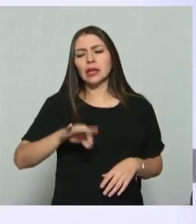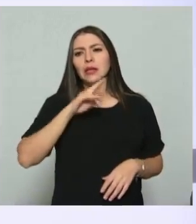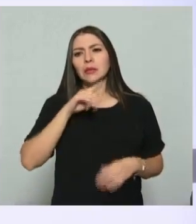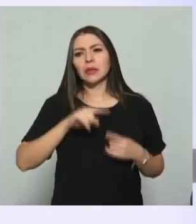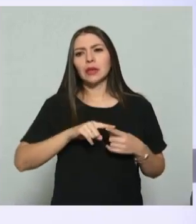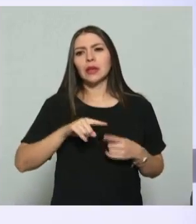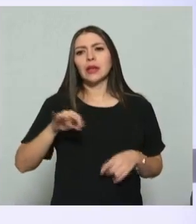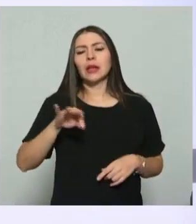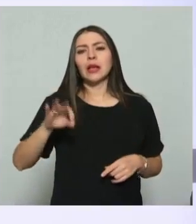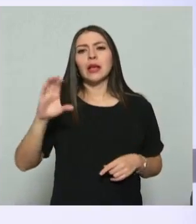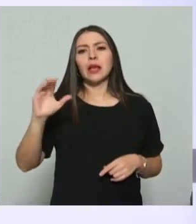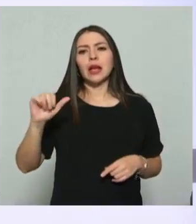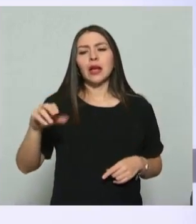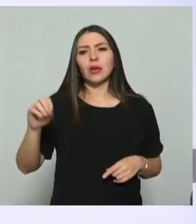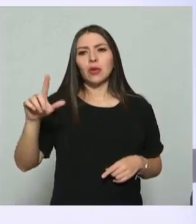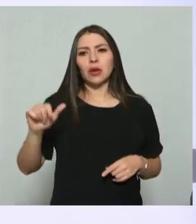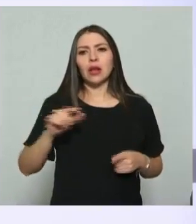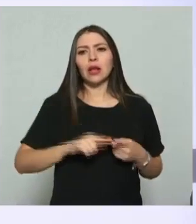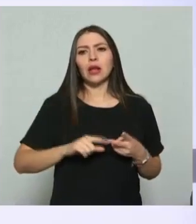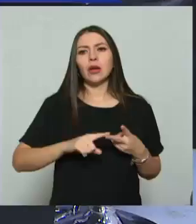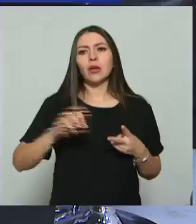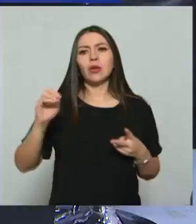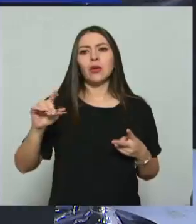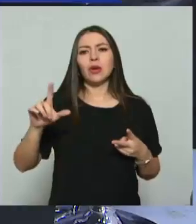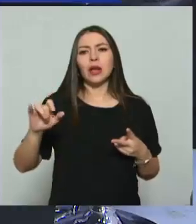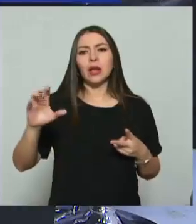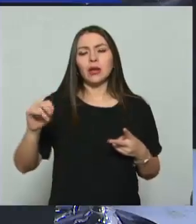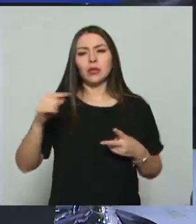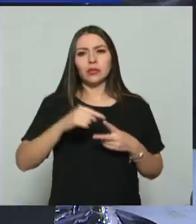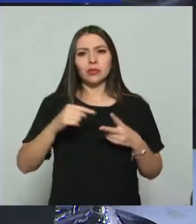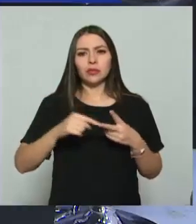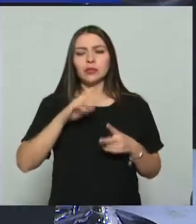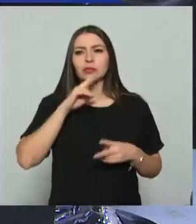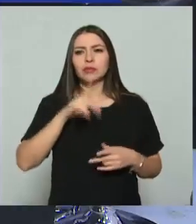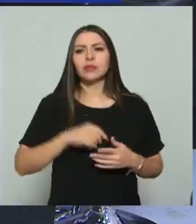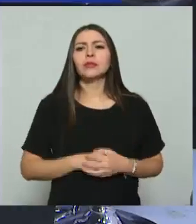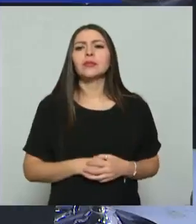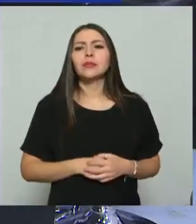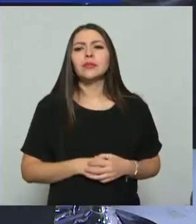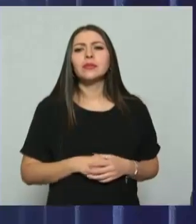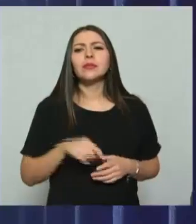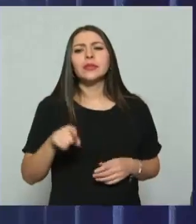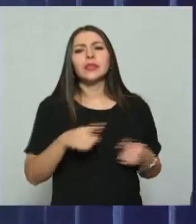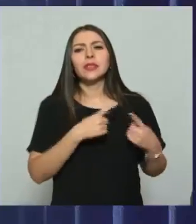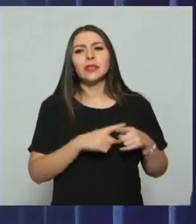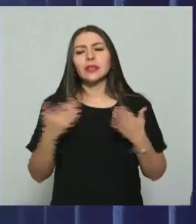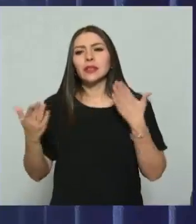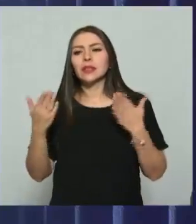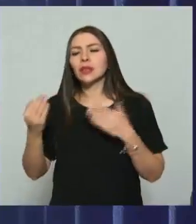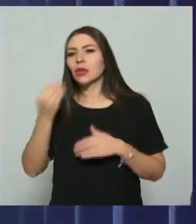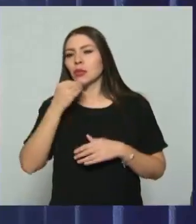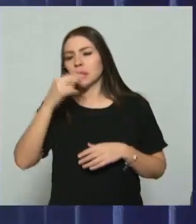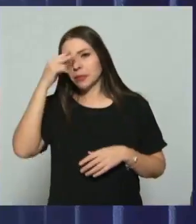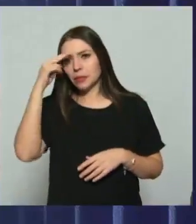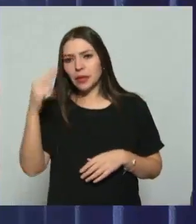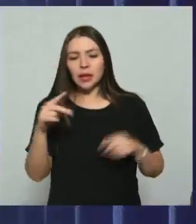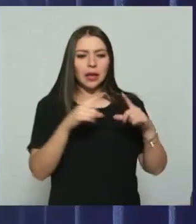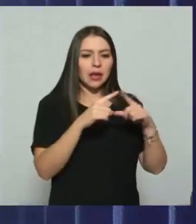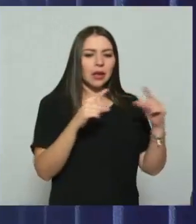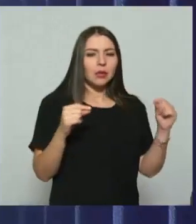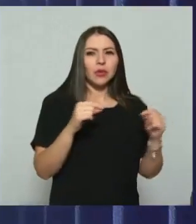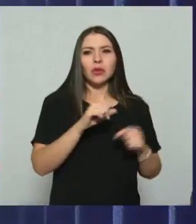de canola y el oleico. Oye, ¿cuál es la diferencia para ti de la dieta mexicana con la dieta japonesa, con la dieta